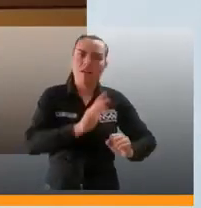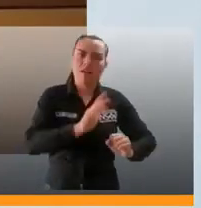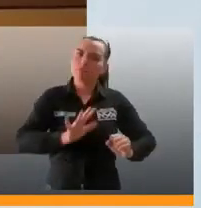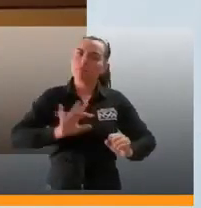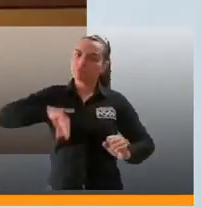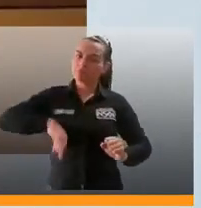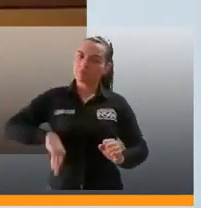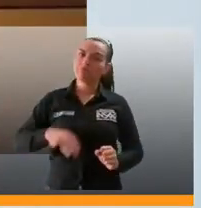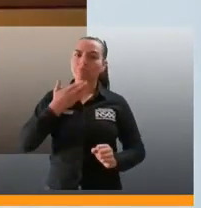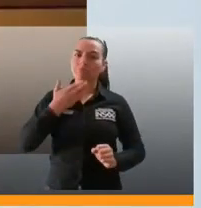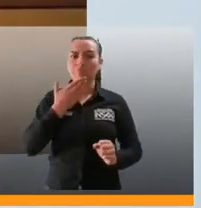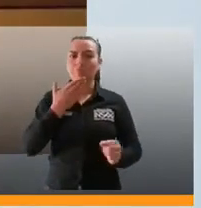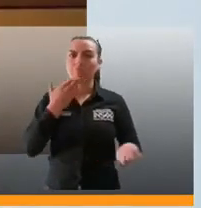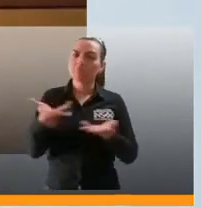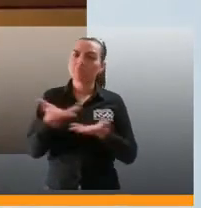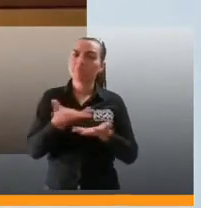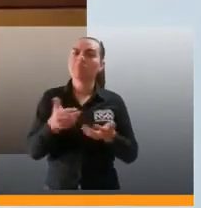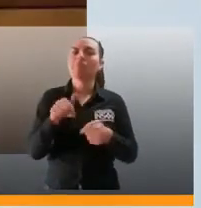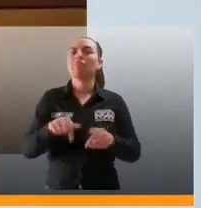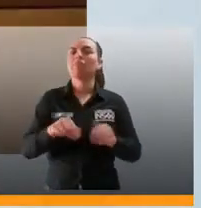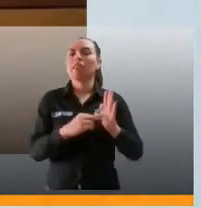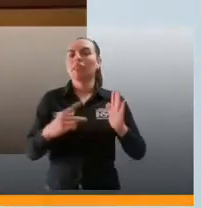cursos mediados por tecnología.